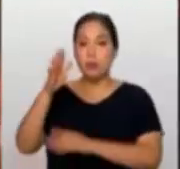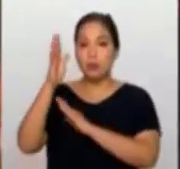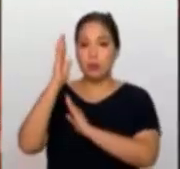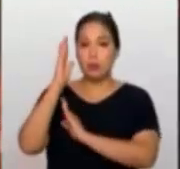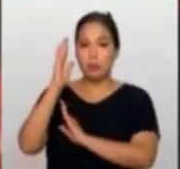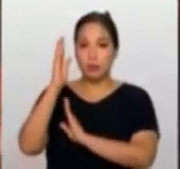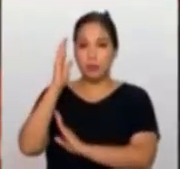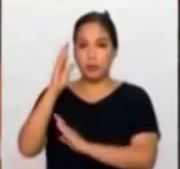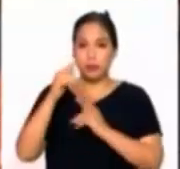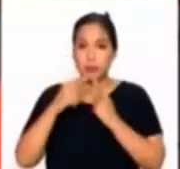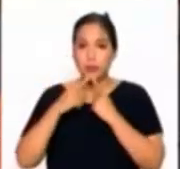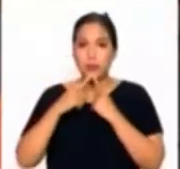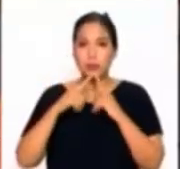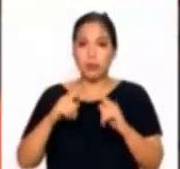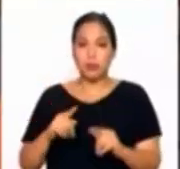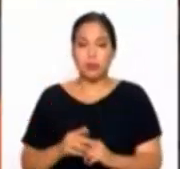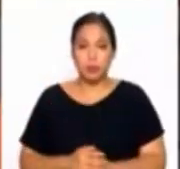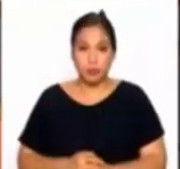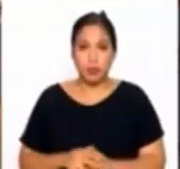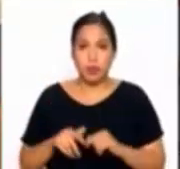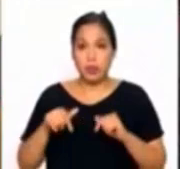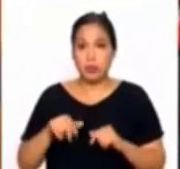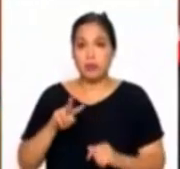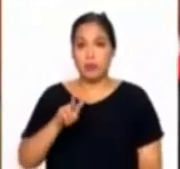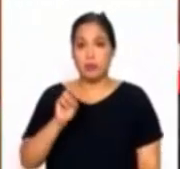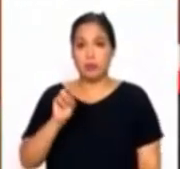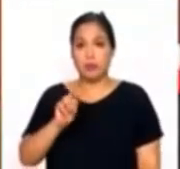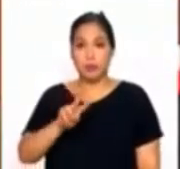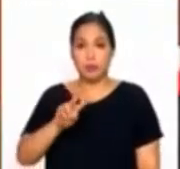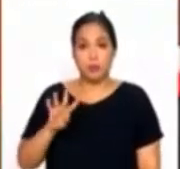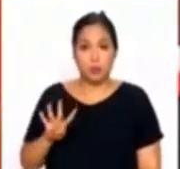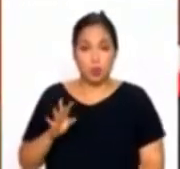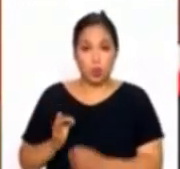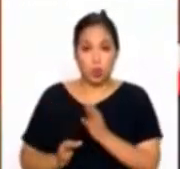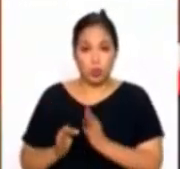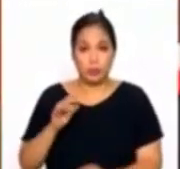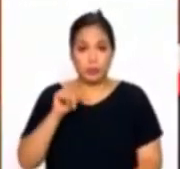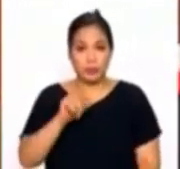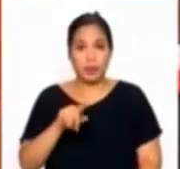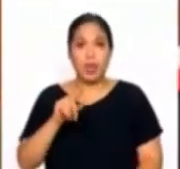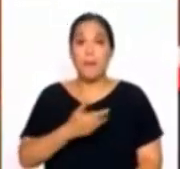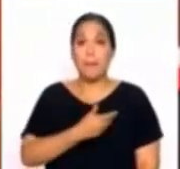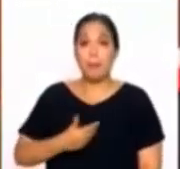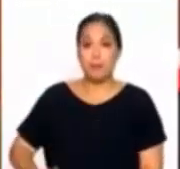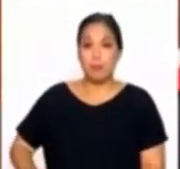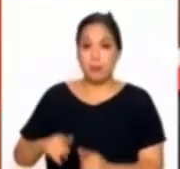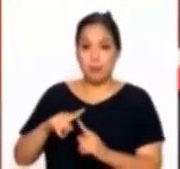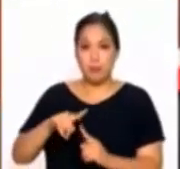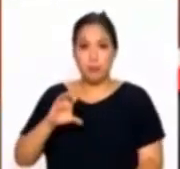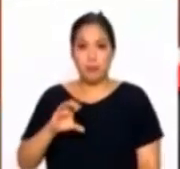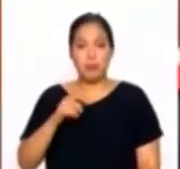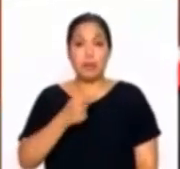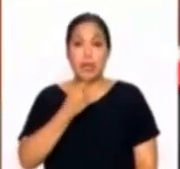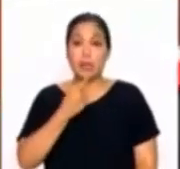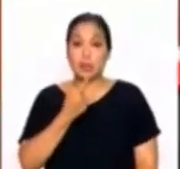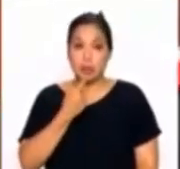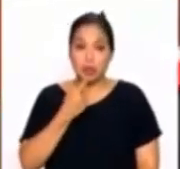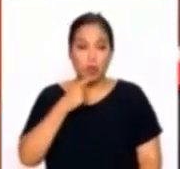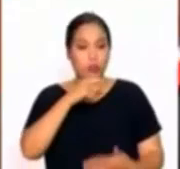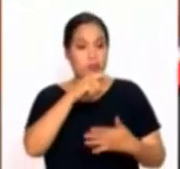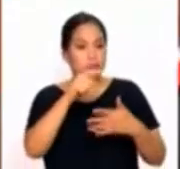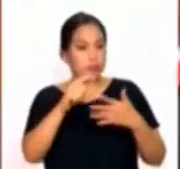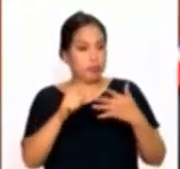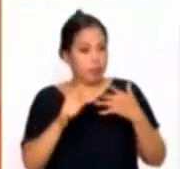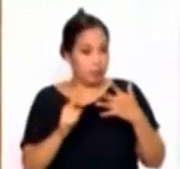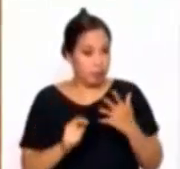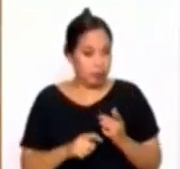de la actuación del TC durante el año 2023? Déjanos tus comentarios, no olvides de suscribirte a nuestro canal, dale muchos like y lo más